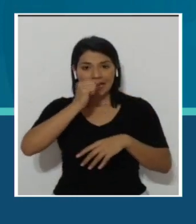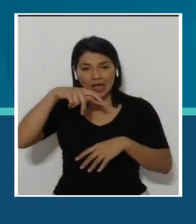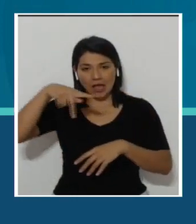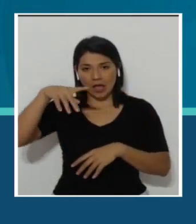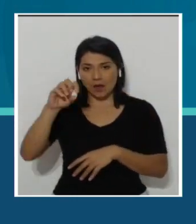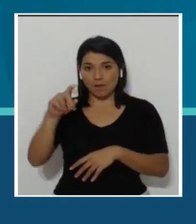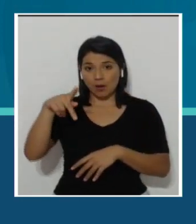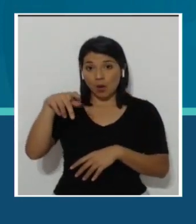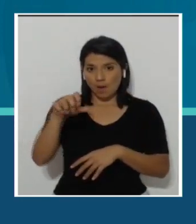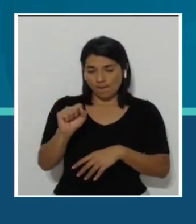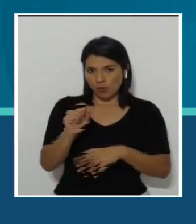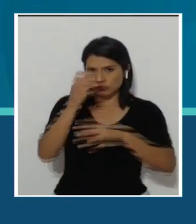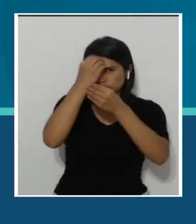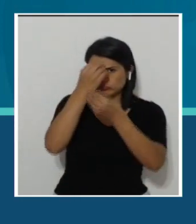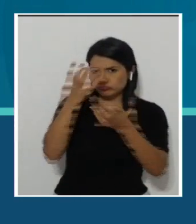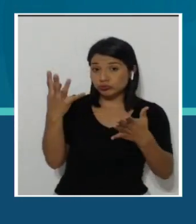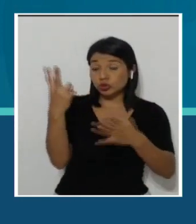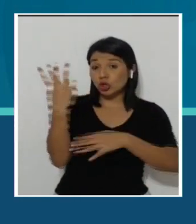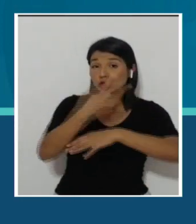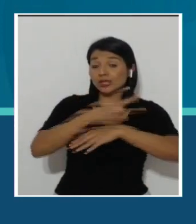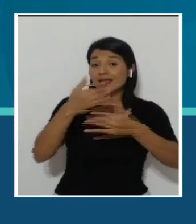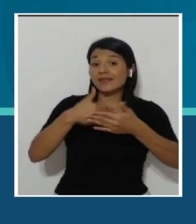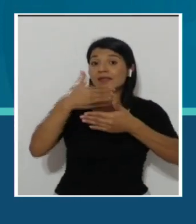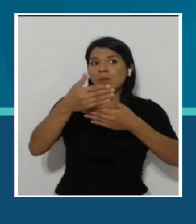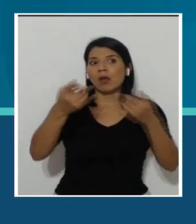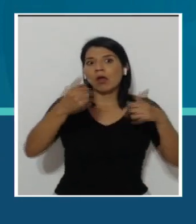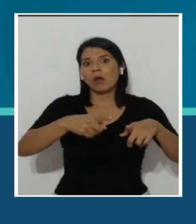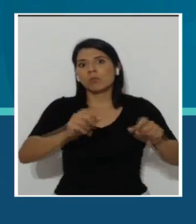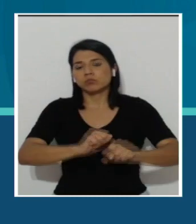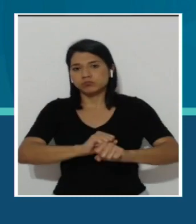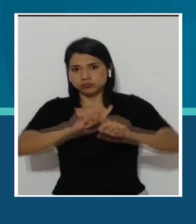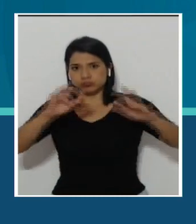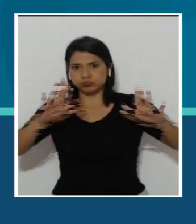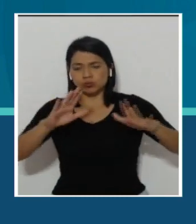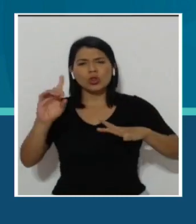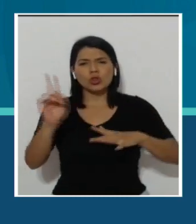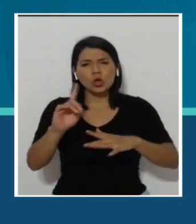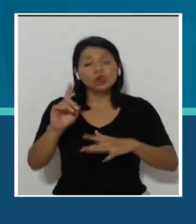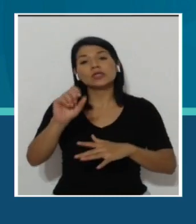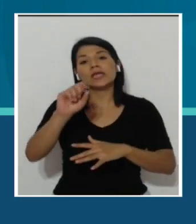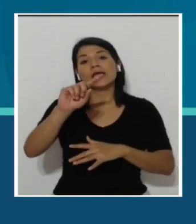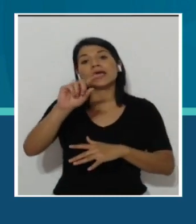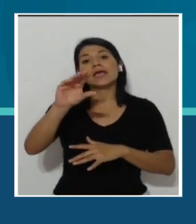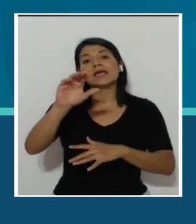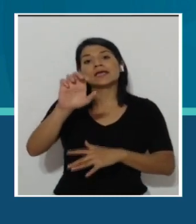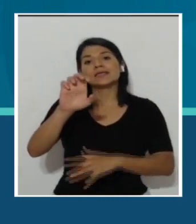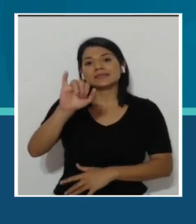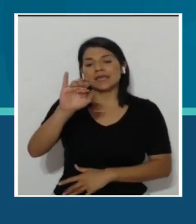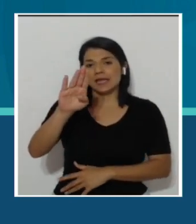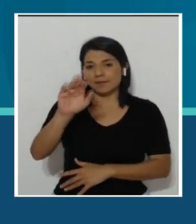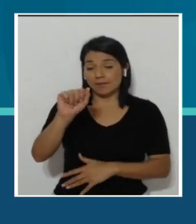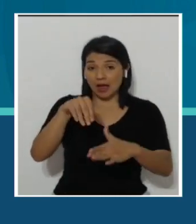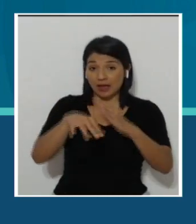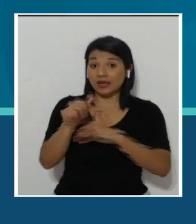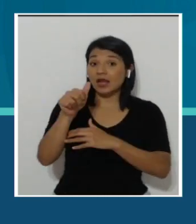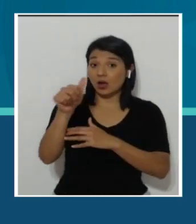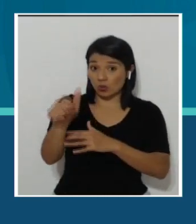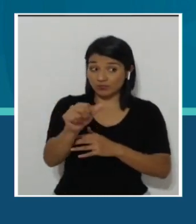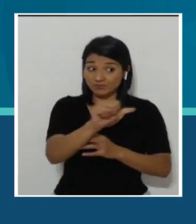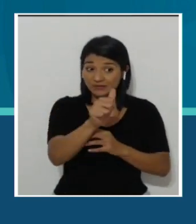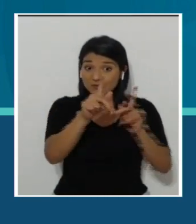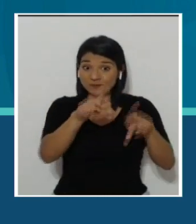del accidente ocurrido en uno de sus locales en La Ceiba, en Alajuela, el cual provocó heridas graves en al menos 10 personas producto